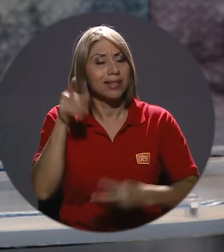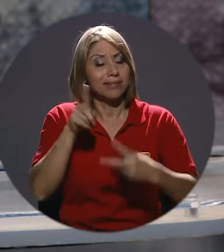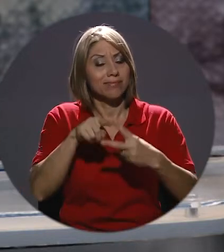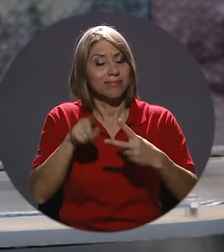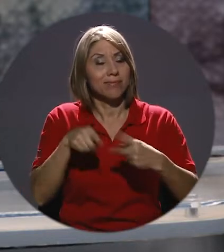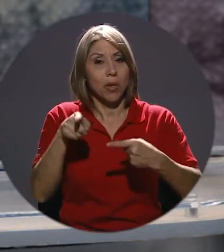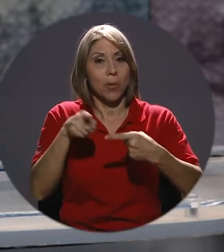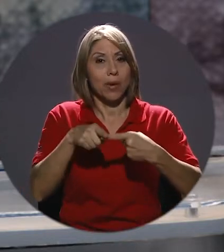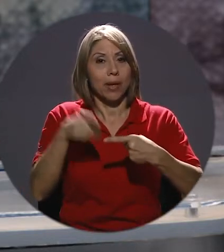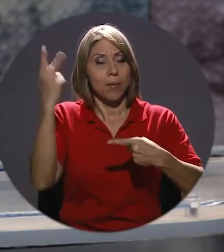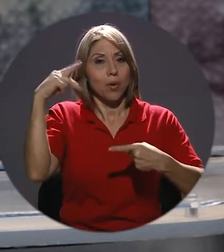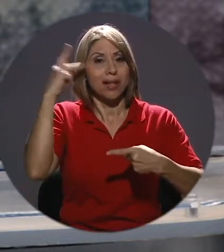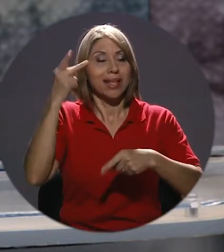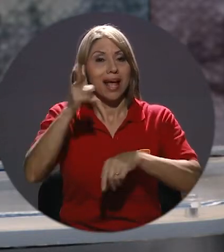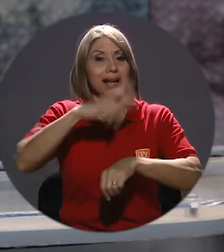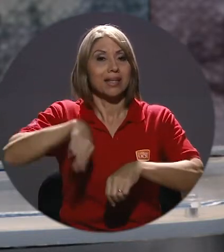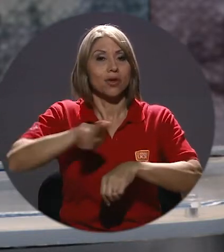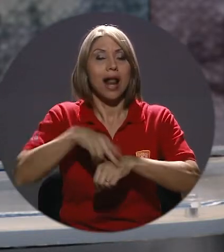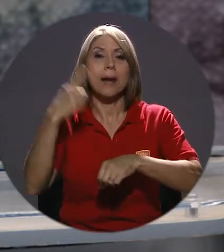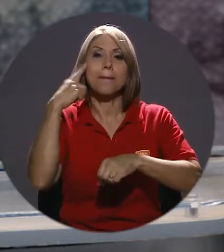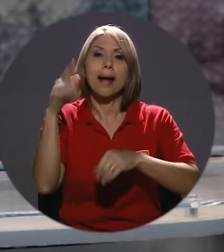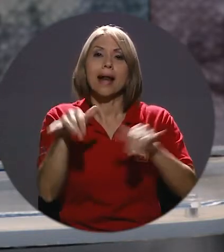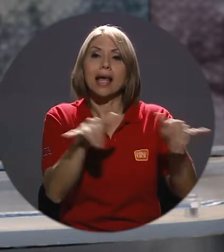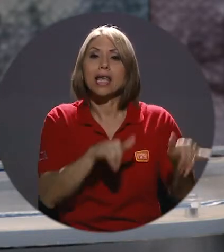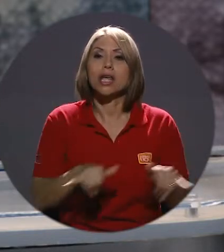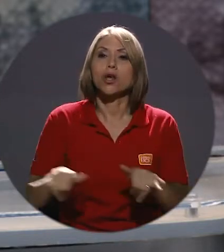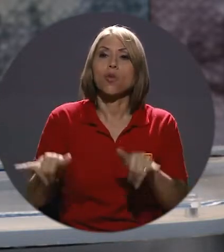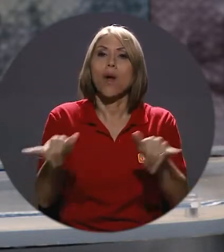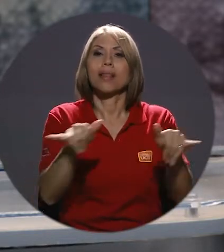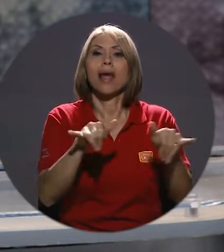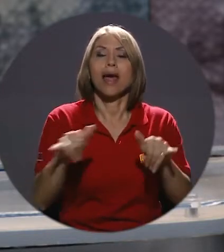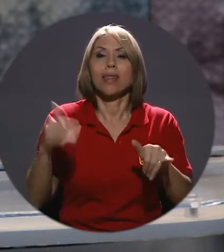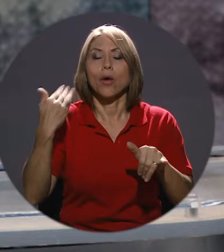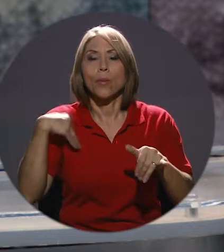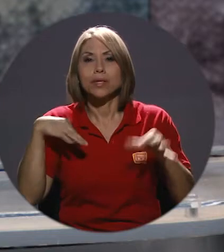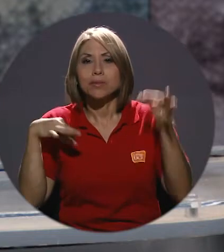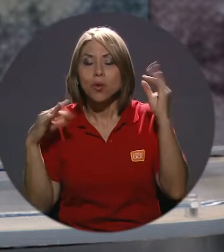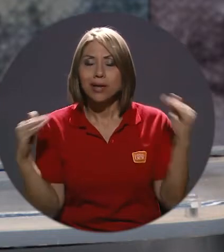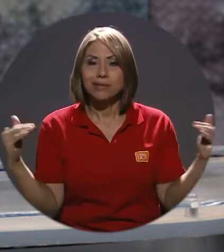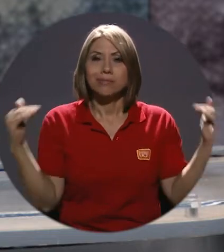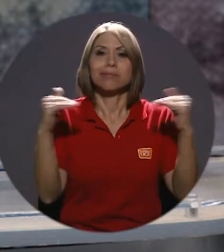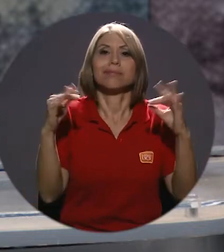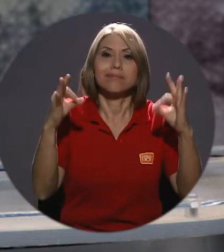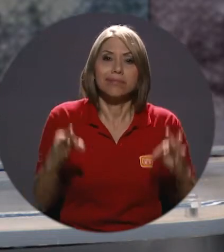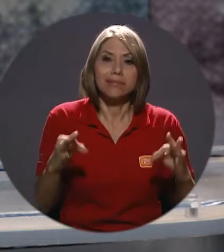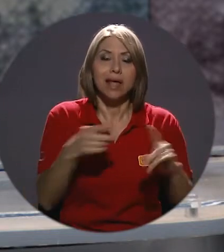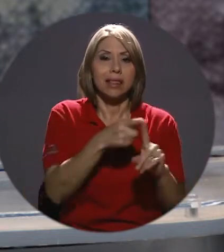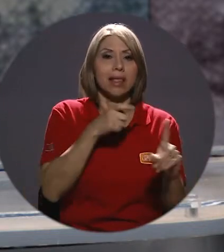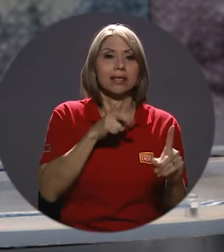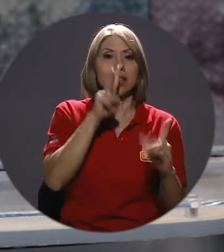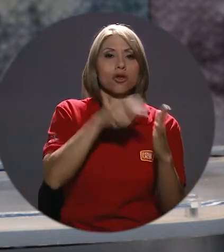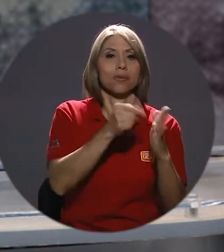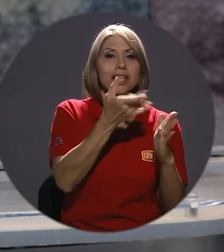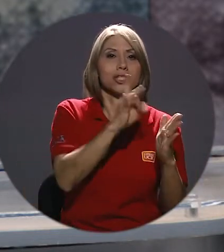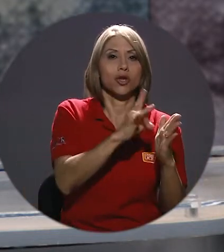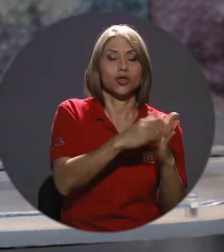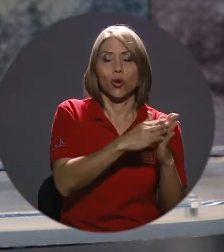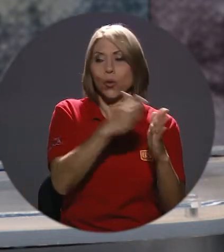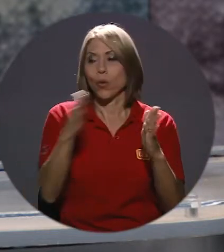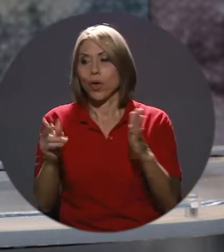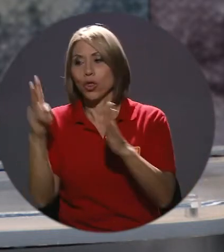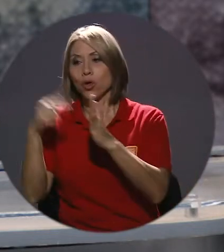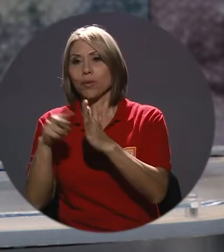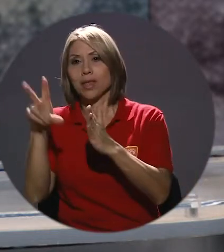lado, la Política Nacional para la Igualdad Efectiva entre Mujeres y Hombres, que va del 2018 al 2030,